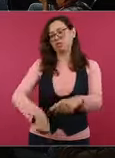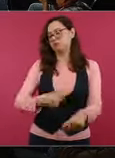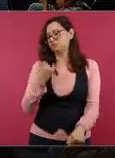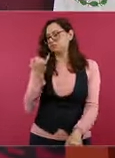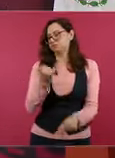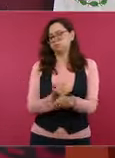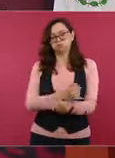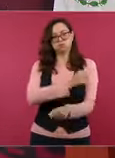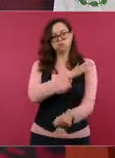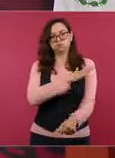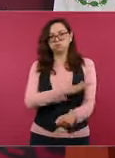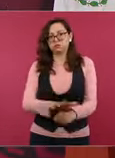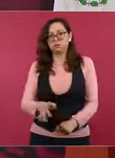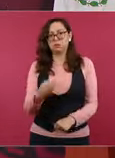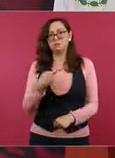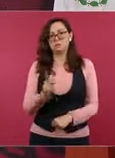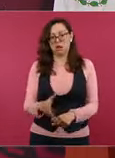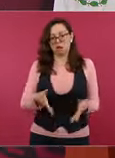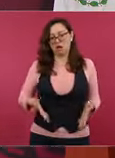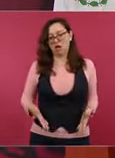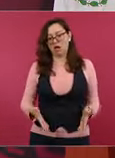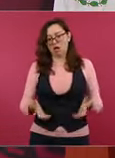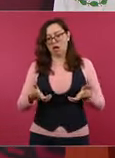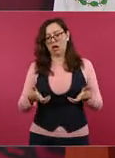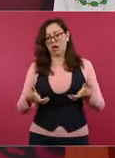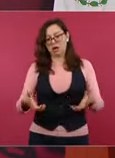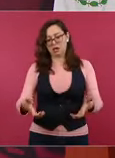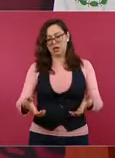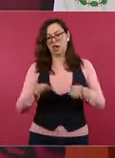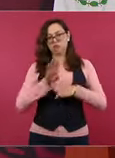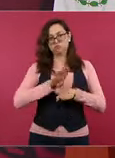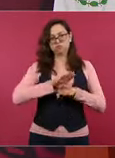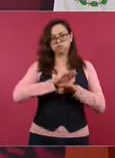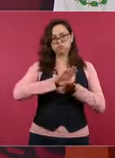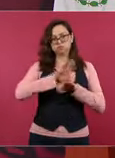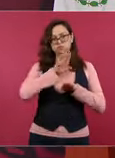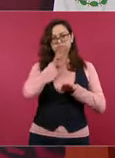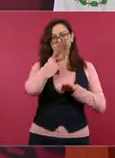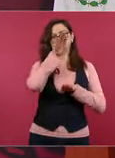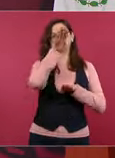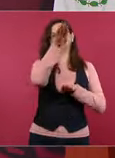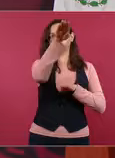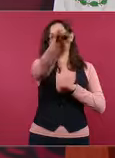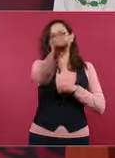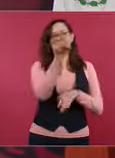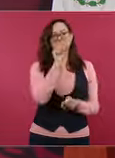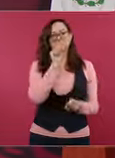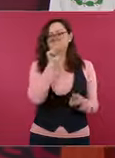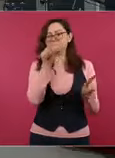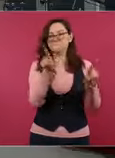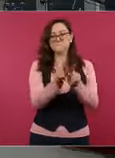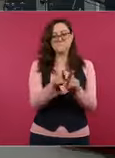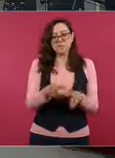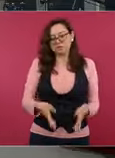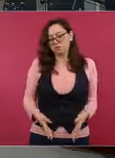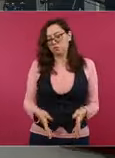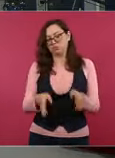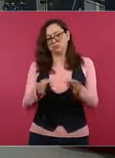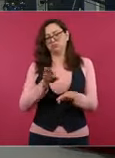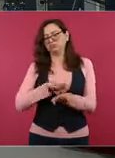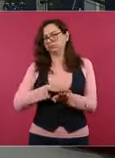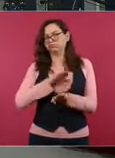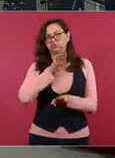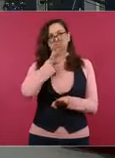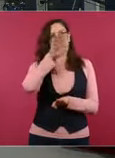pero sí se puede irse hacia arriba. Y se utiliza el derecho de vía,